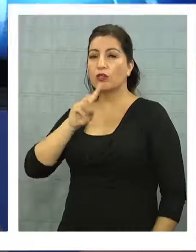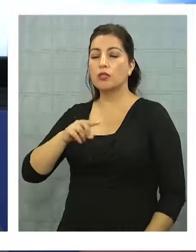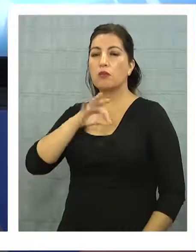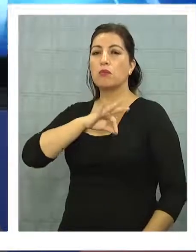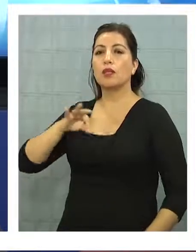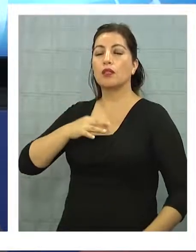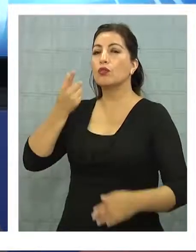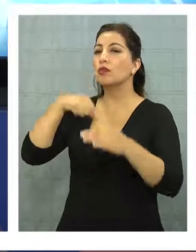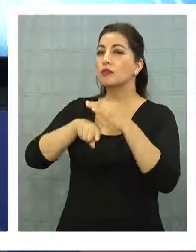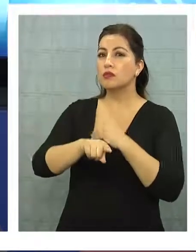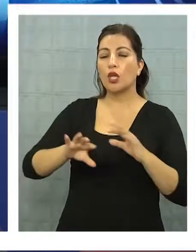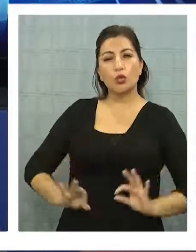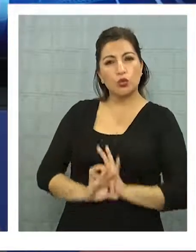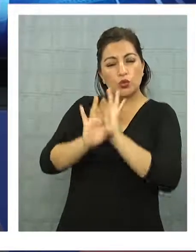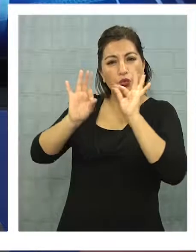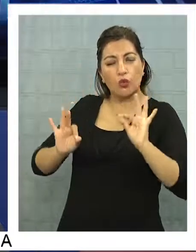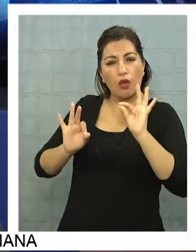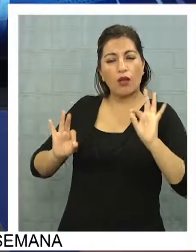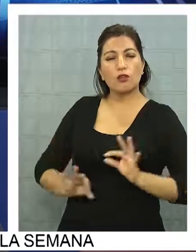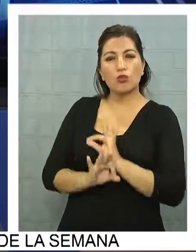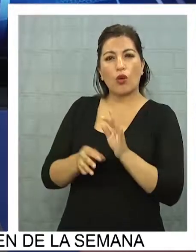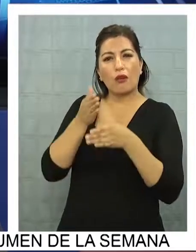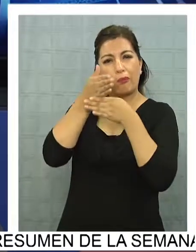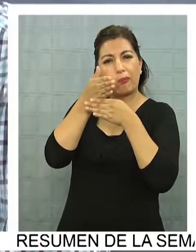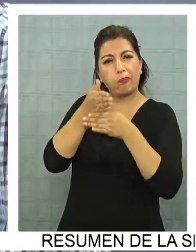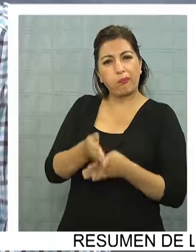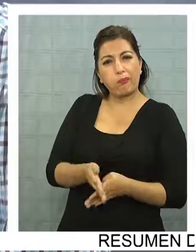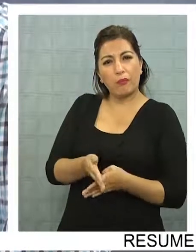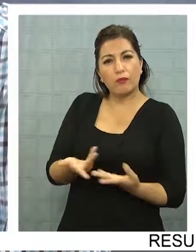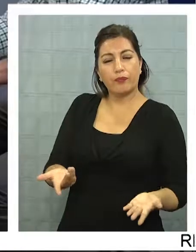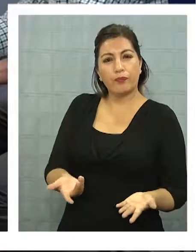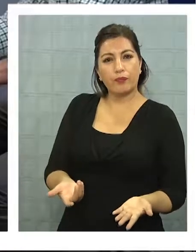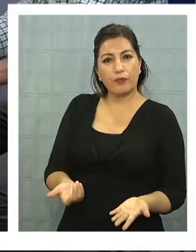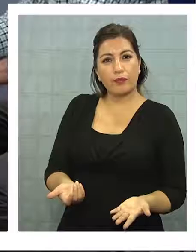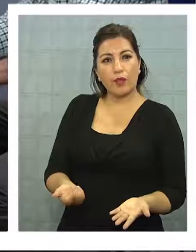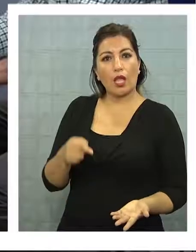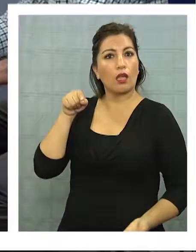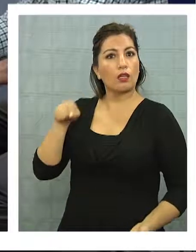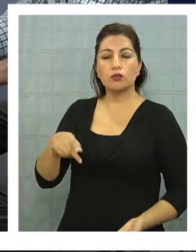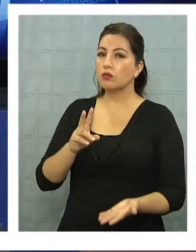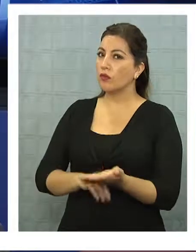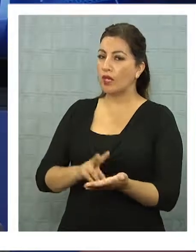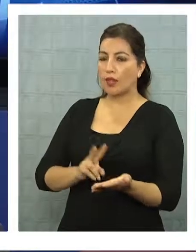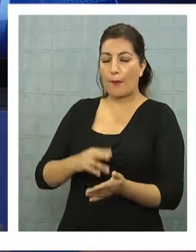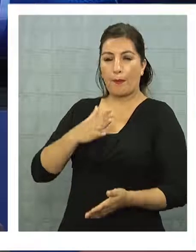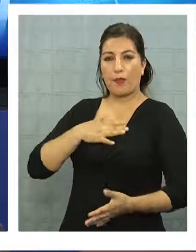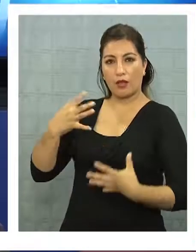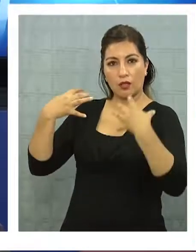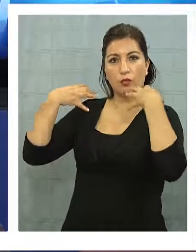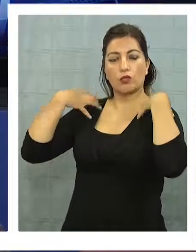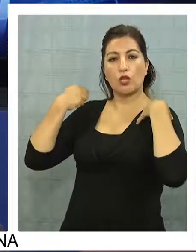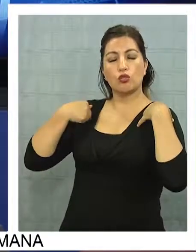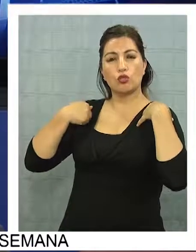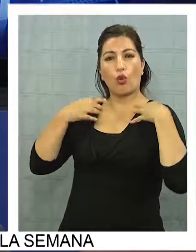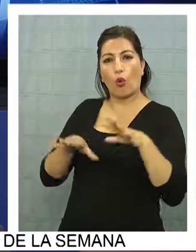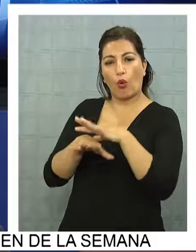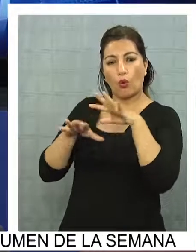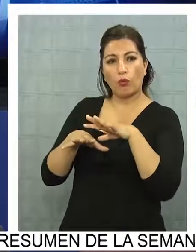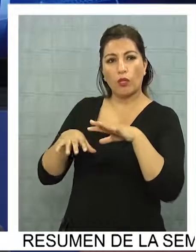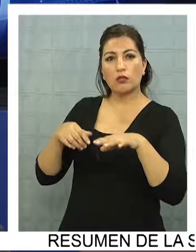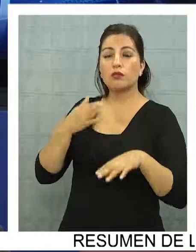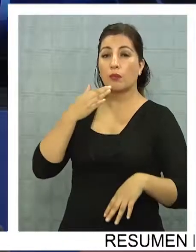políticos, entre comillas, que se apendan en los cargos. Usted lleva toda la vida en la política, ¿qué le parece esa crítica? Mire, yo la verdad es que yo me he apendado nunca en